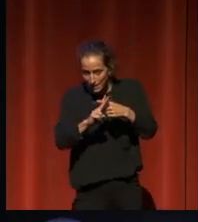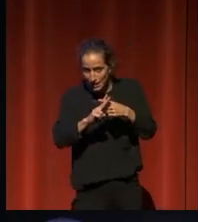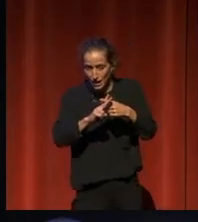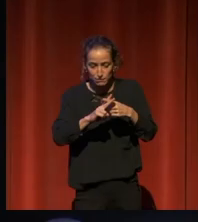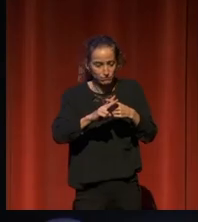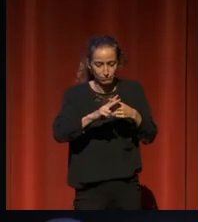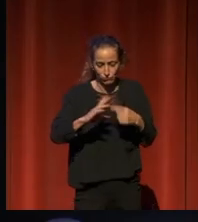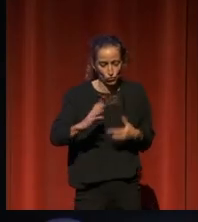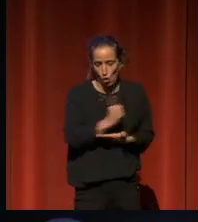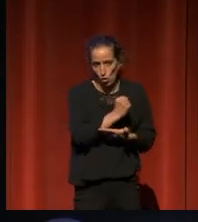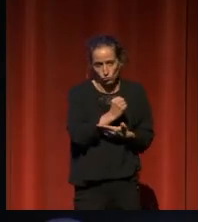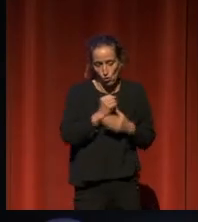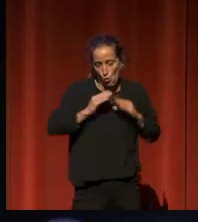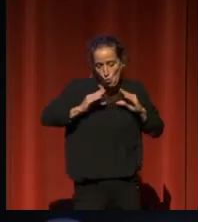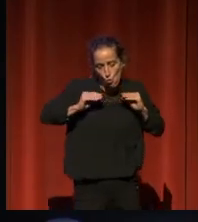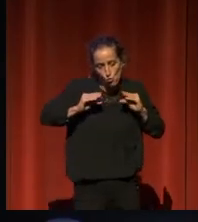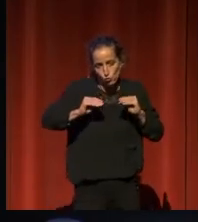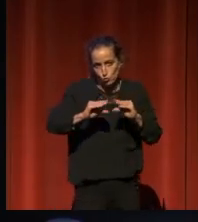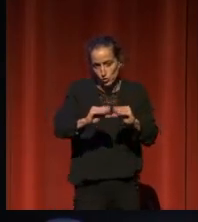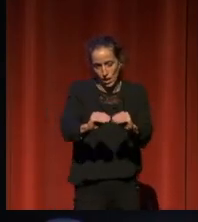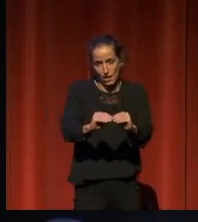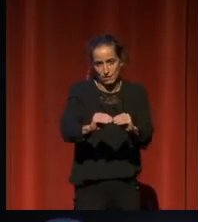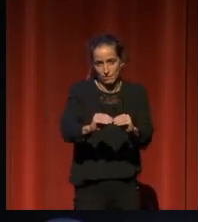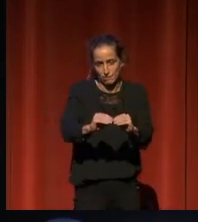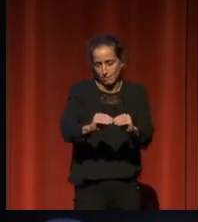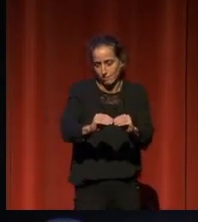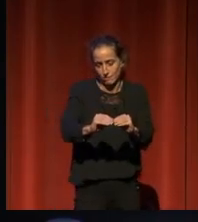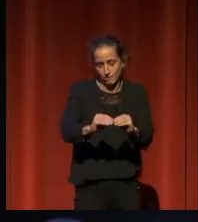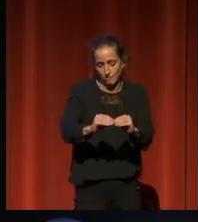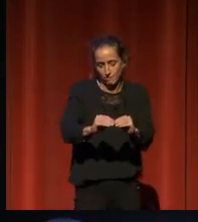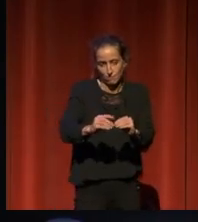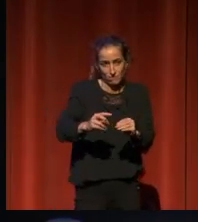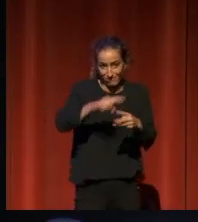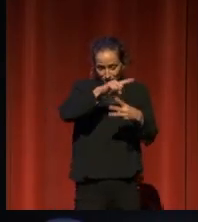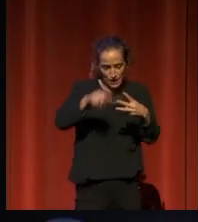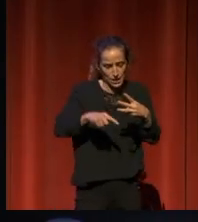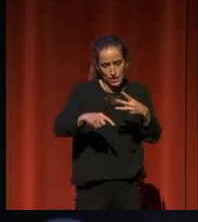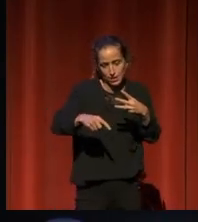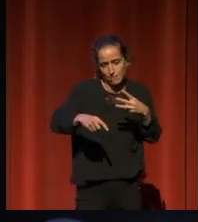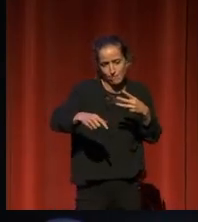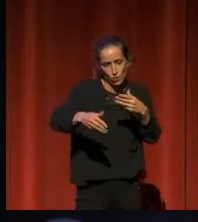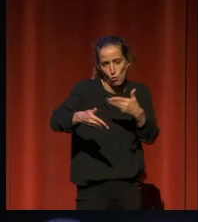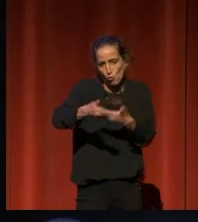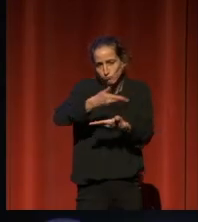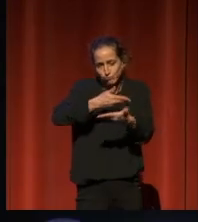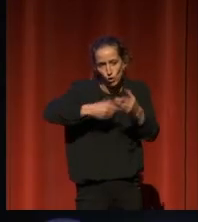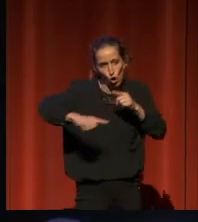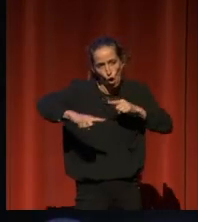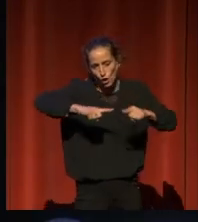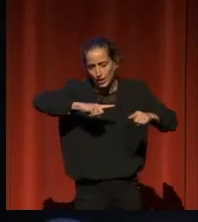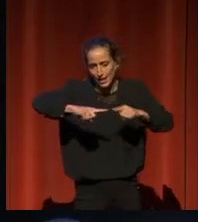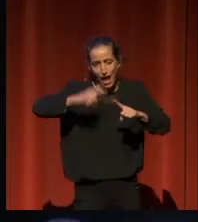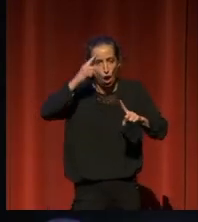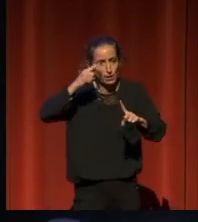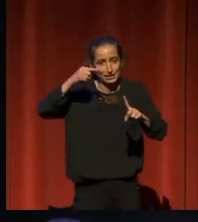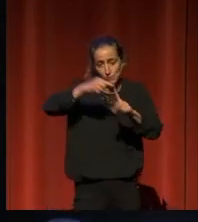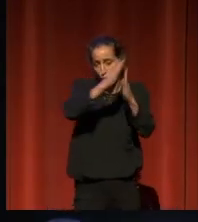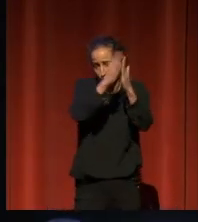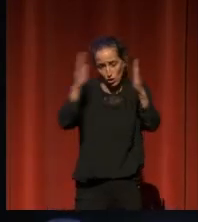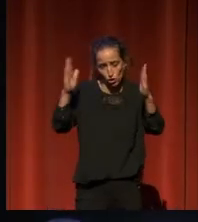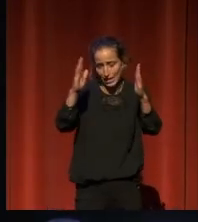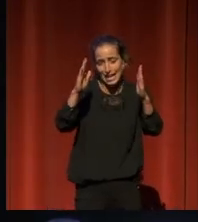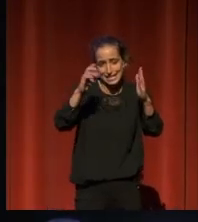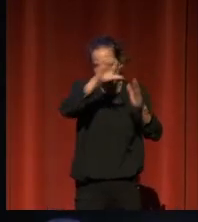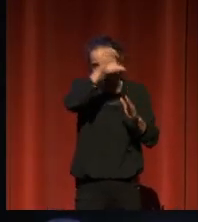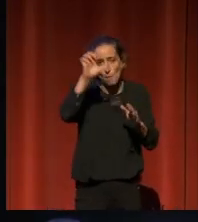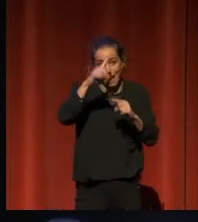herramientas de forma en un esfuerzo coordinado para las bibliotecas europeas en el próximo año no